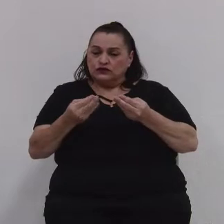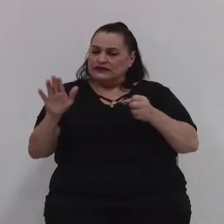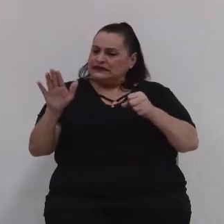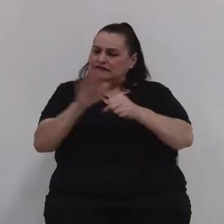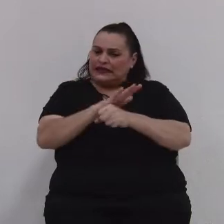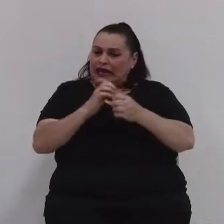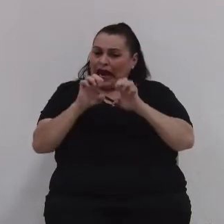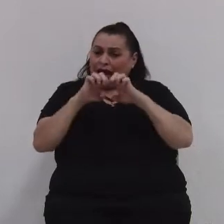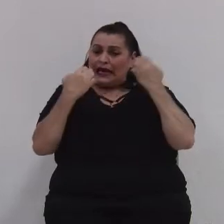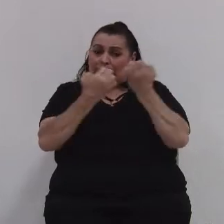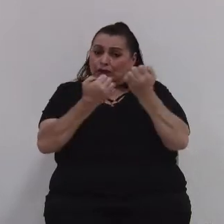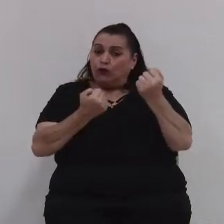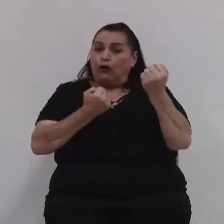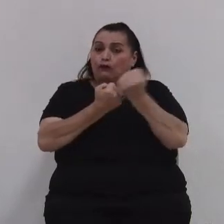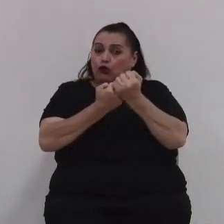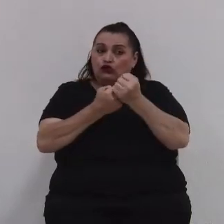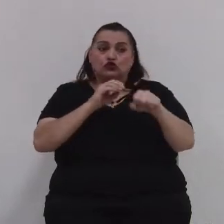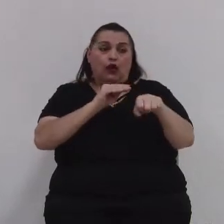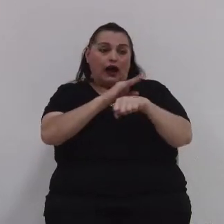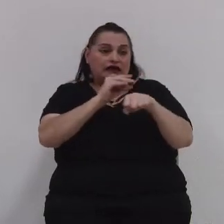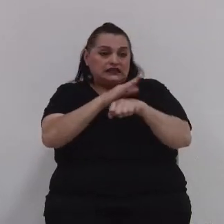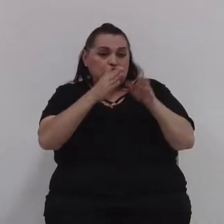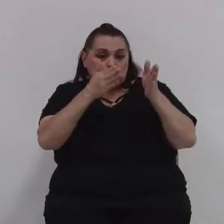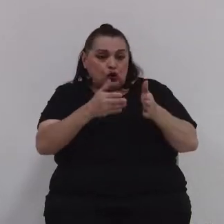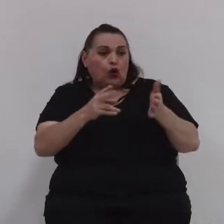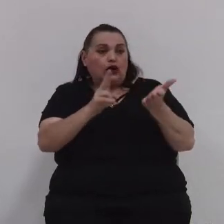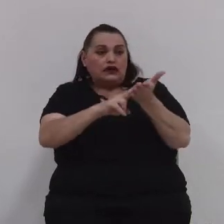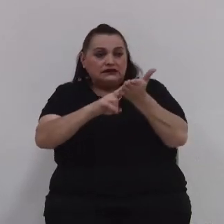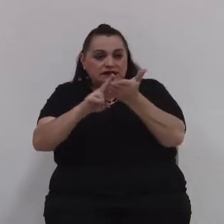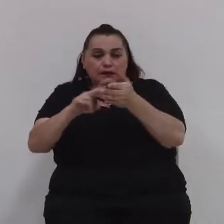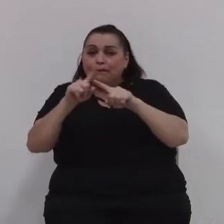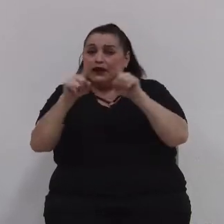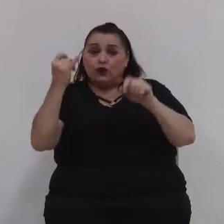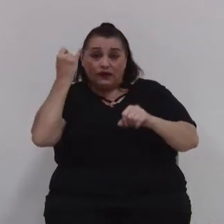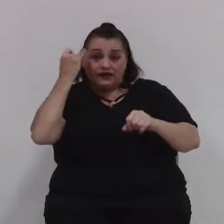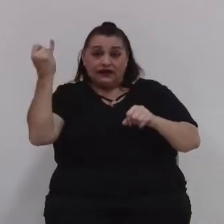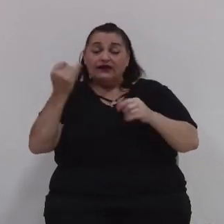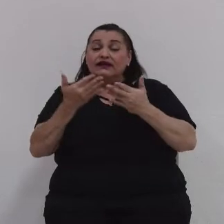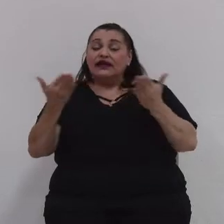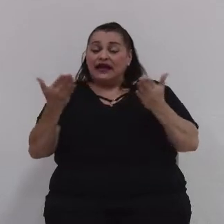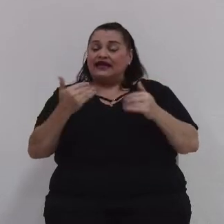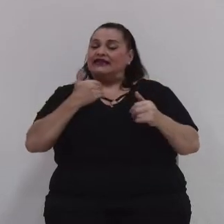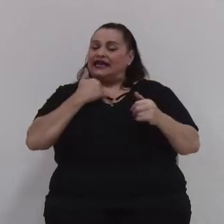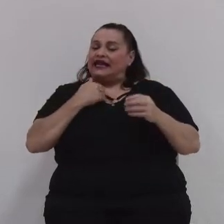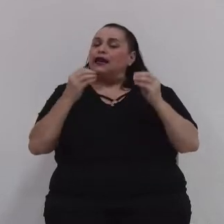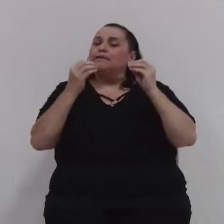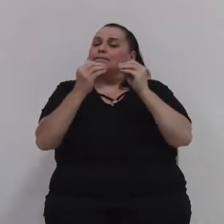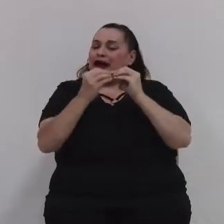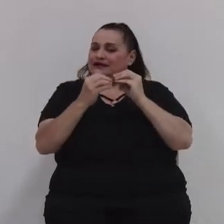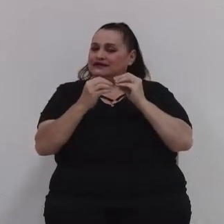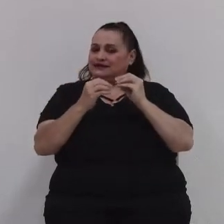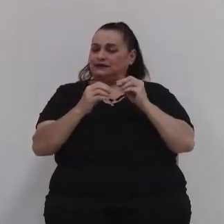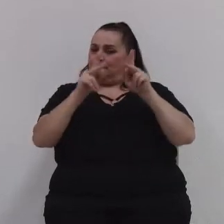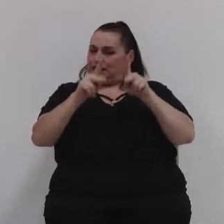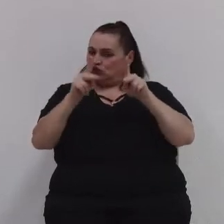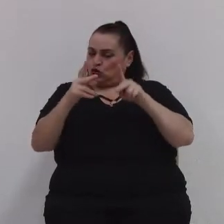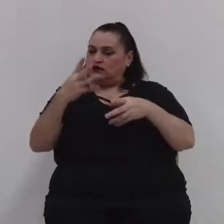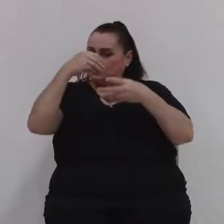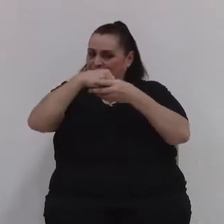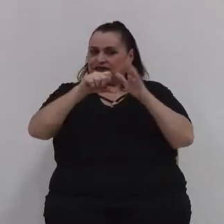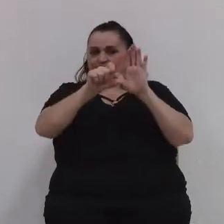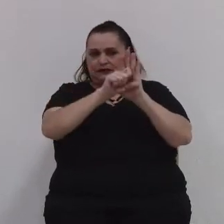de apoyo, de equipo asesor, pero lo ideal sería que tengamos más legisladores y más legisladoras a los cuales